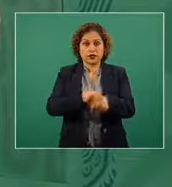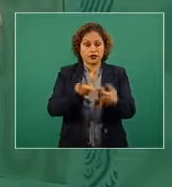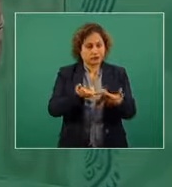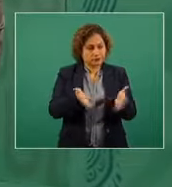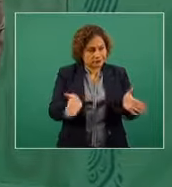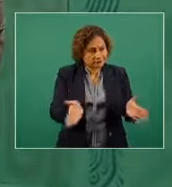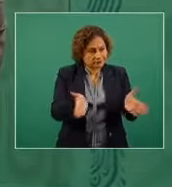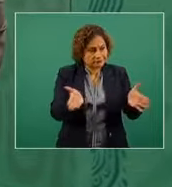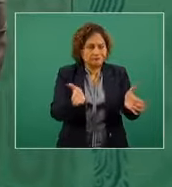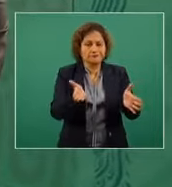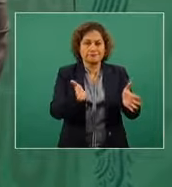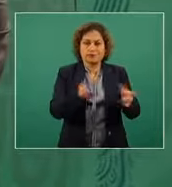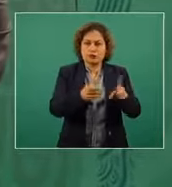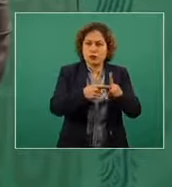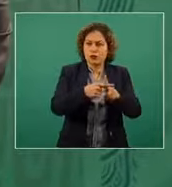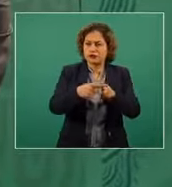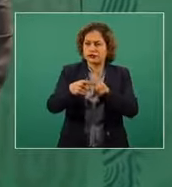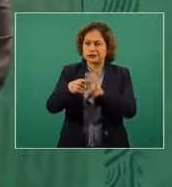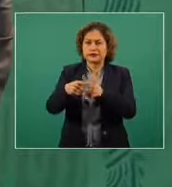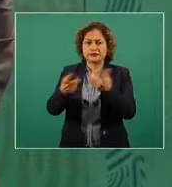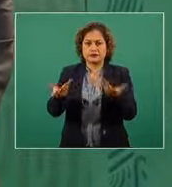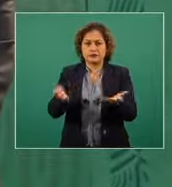que ya llevan algún tiempo,